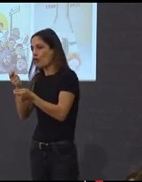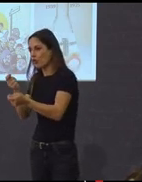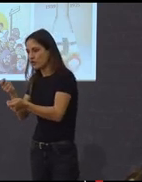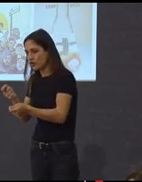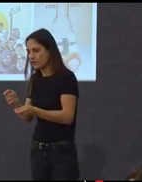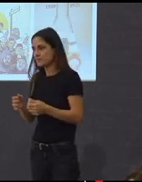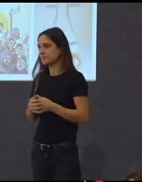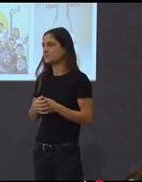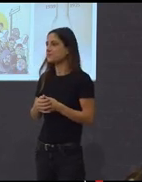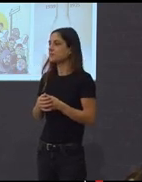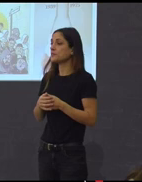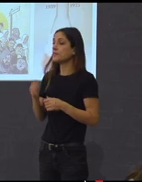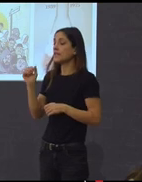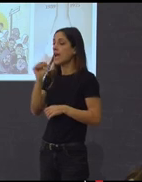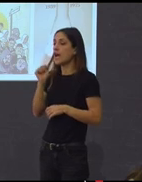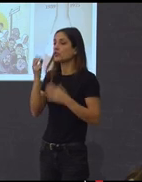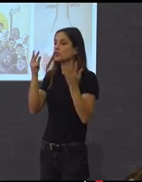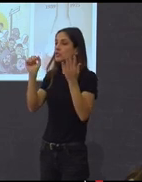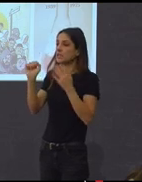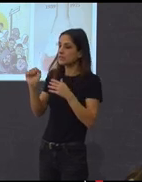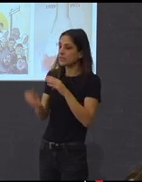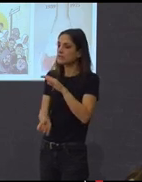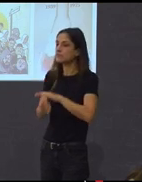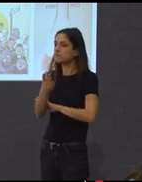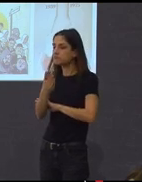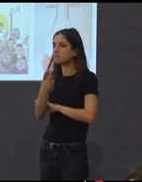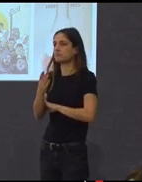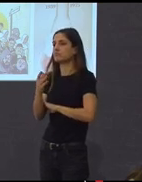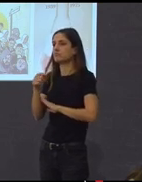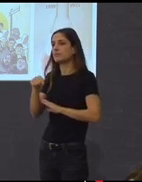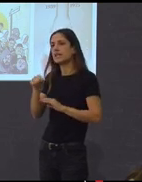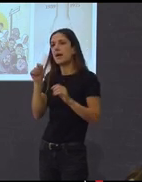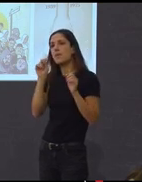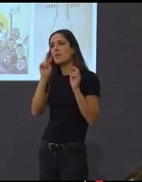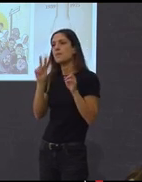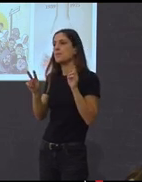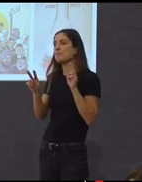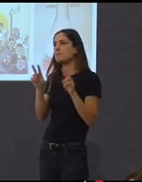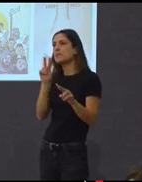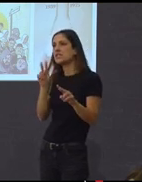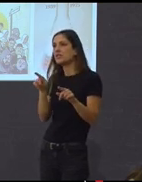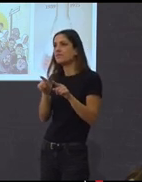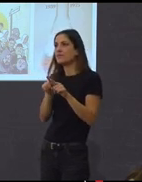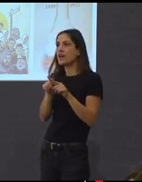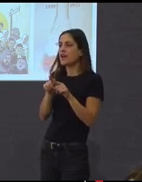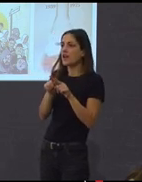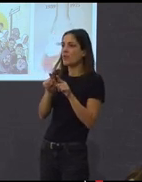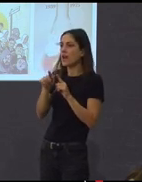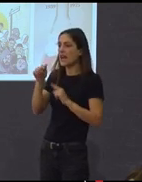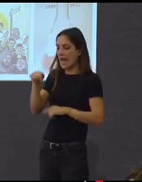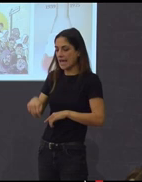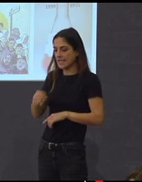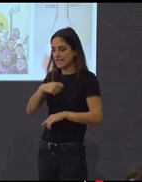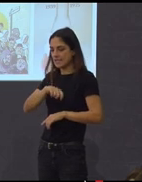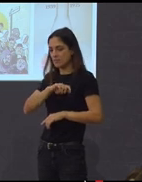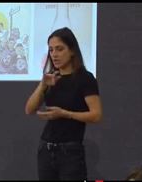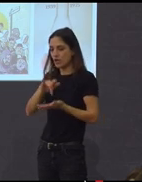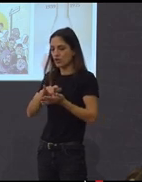orgánica, pero nos anos 70 creuse esa visión de que en España houve nacional